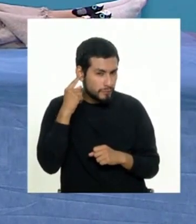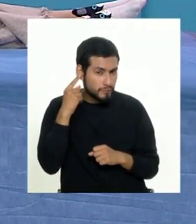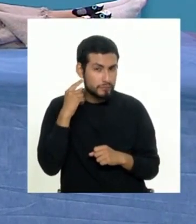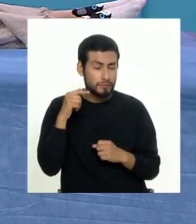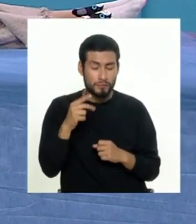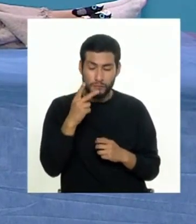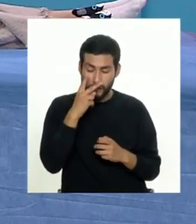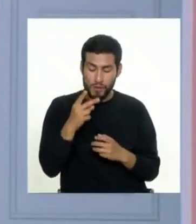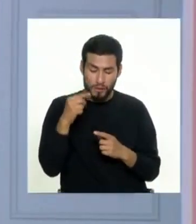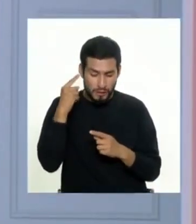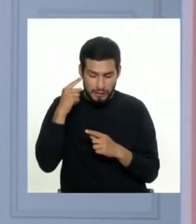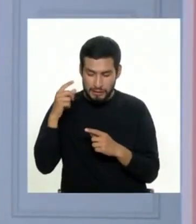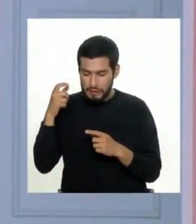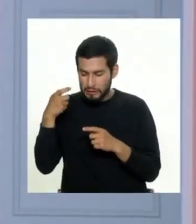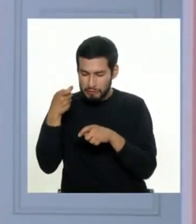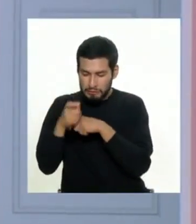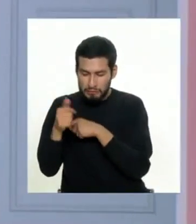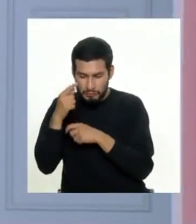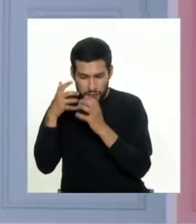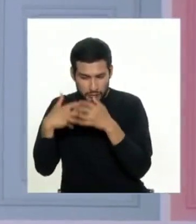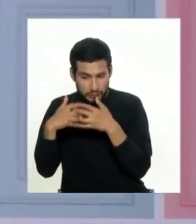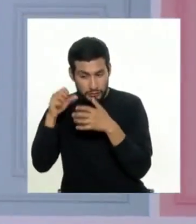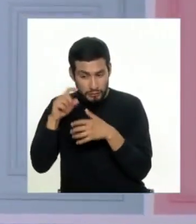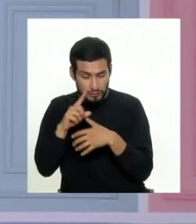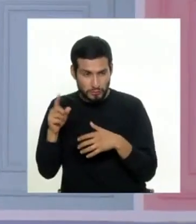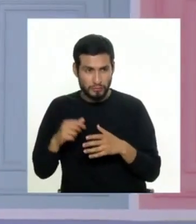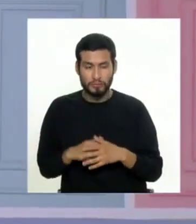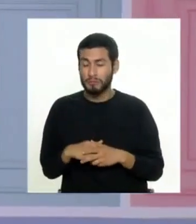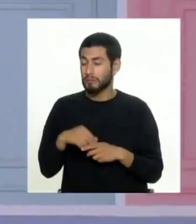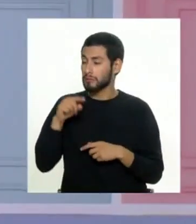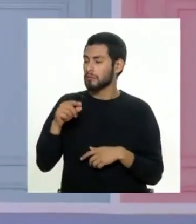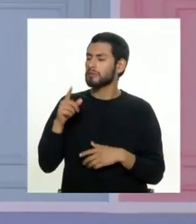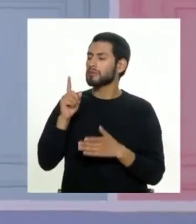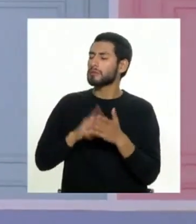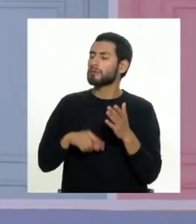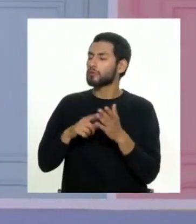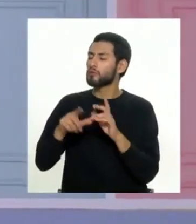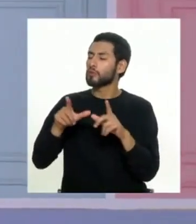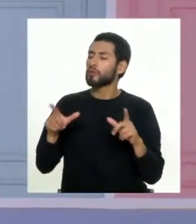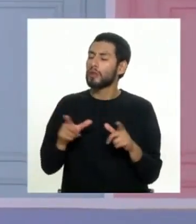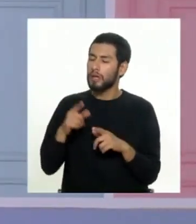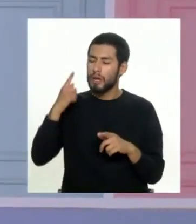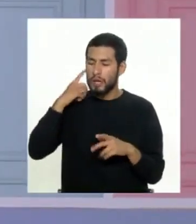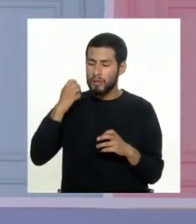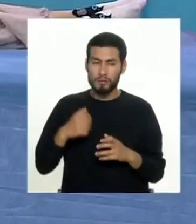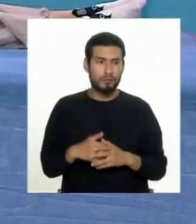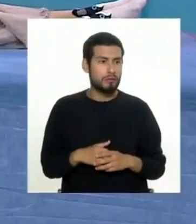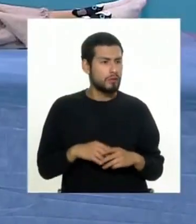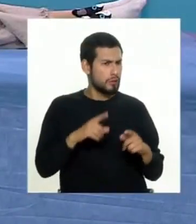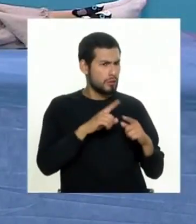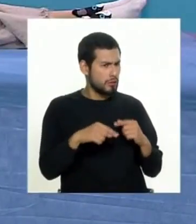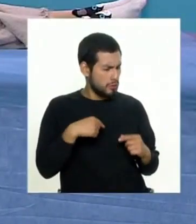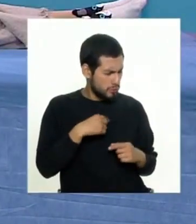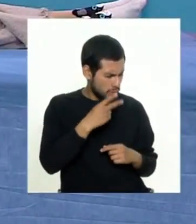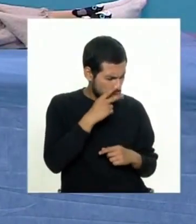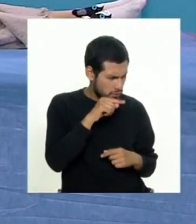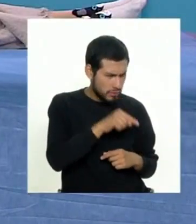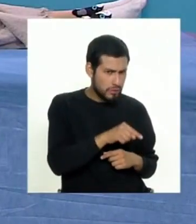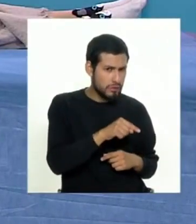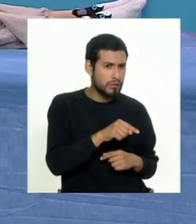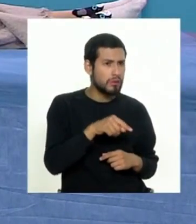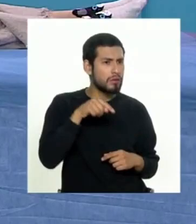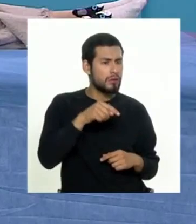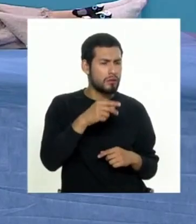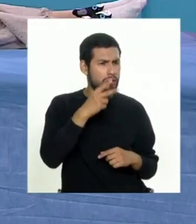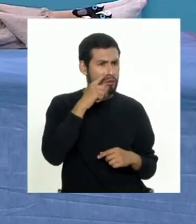que está afectado. ¿Sí? ¿Y de qué lado estaría afectado? Pero más que del otro. Por lo que yo percibo, ella en este momento